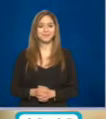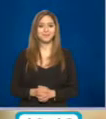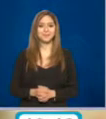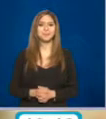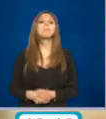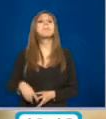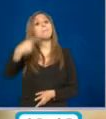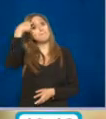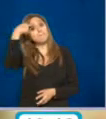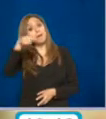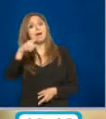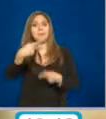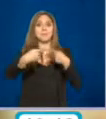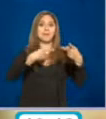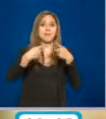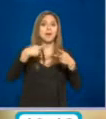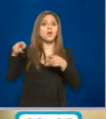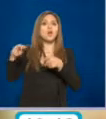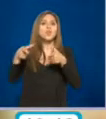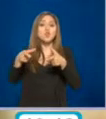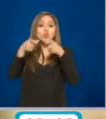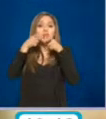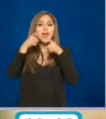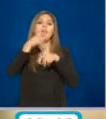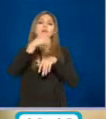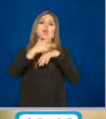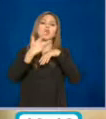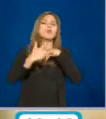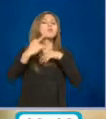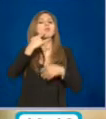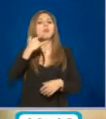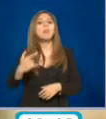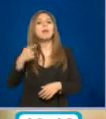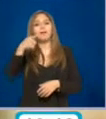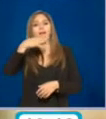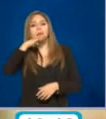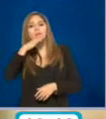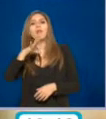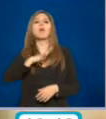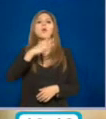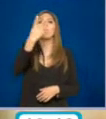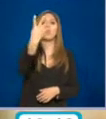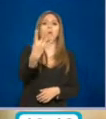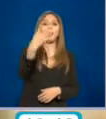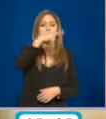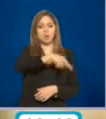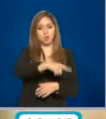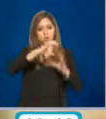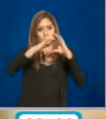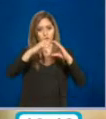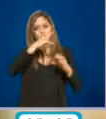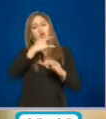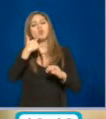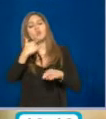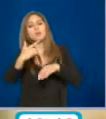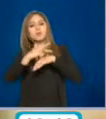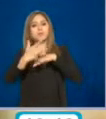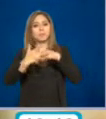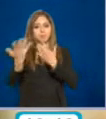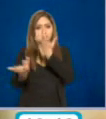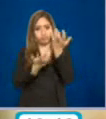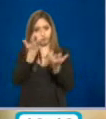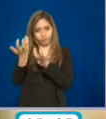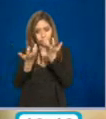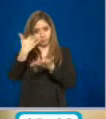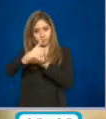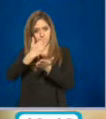Y para preparar estas tostadas de nopales con elote, vamos a necesitar 4 tazas de nopales cocidos y picados. Media taza